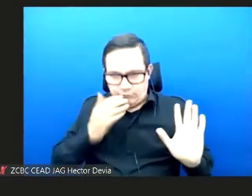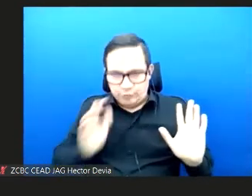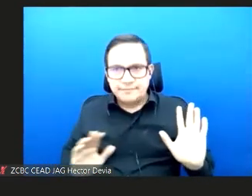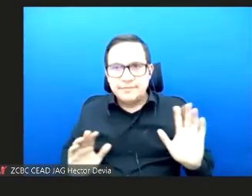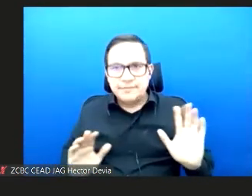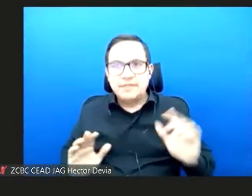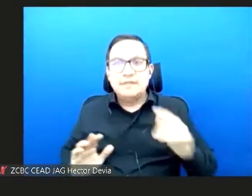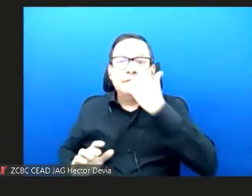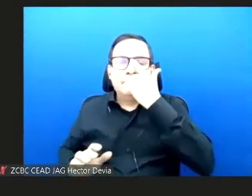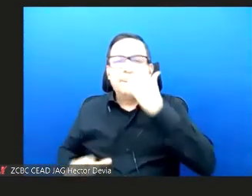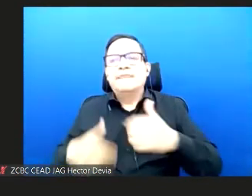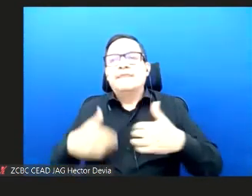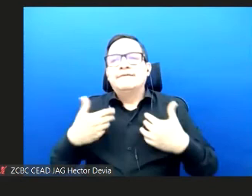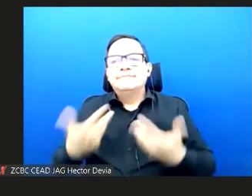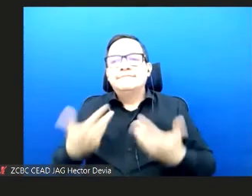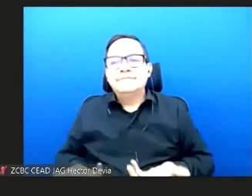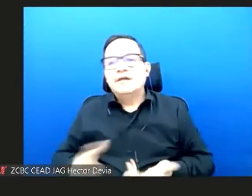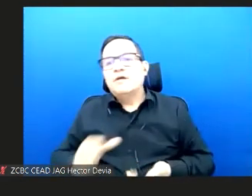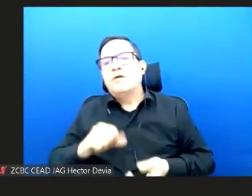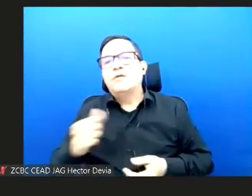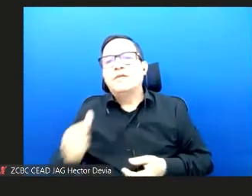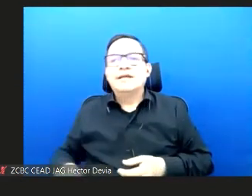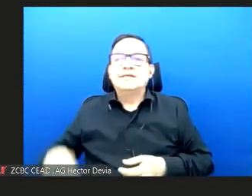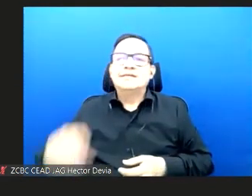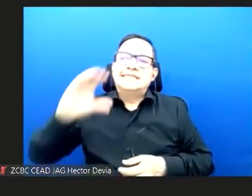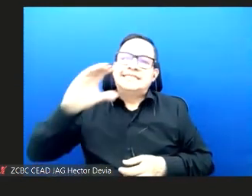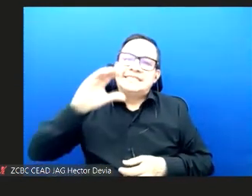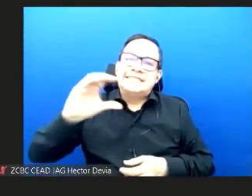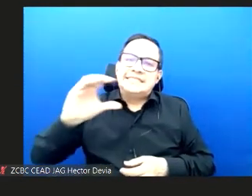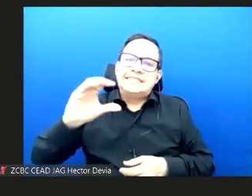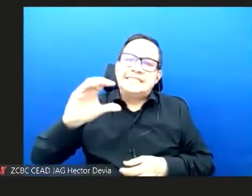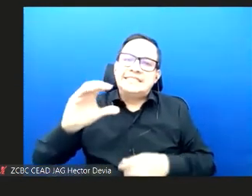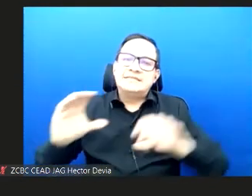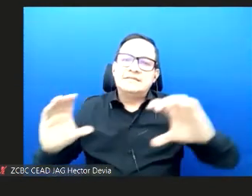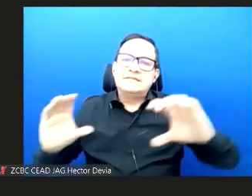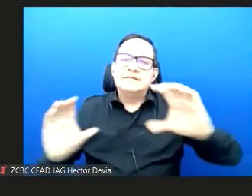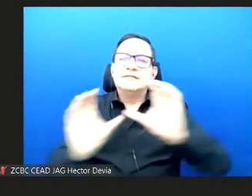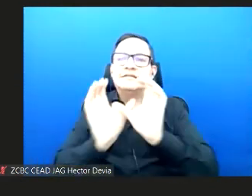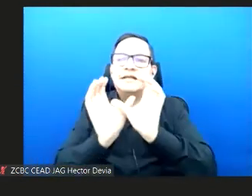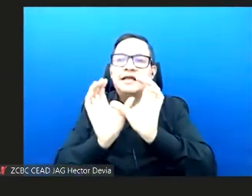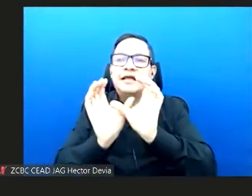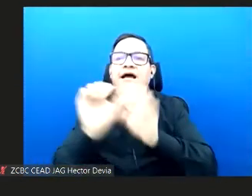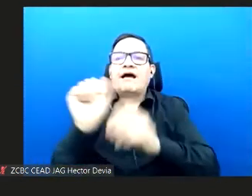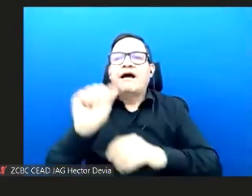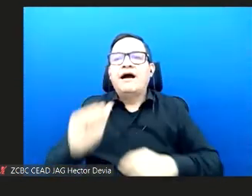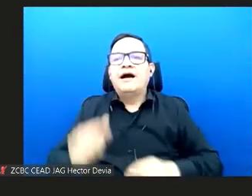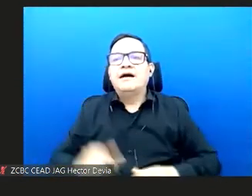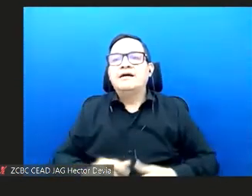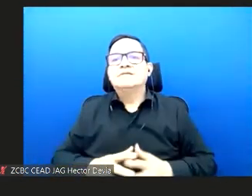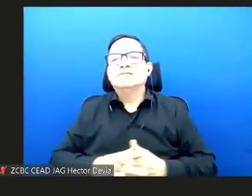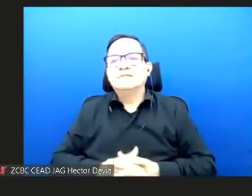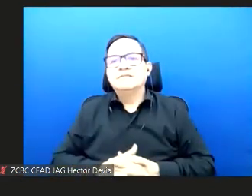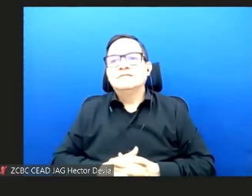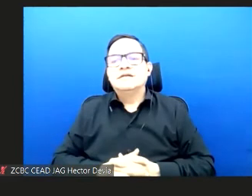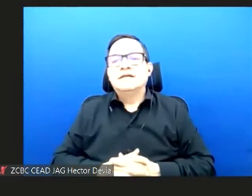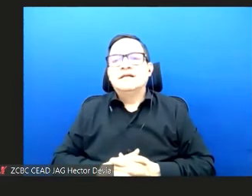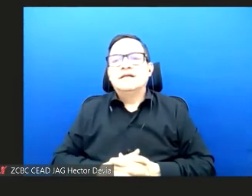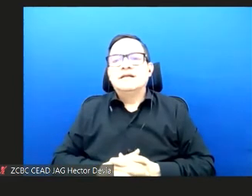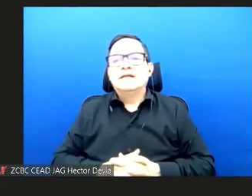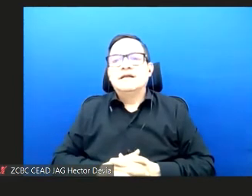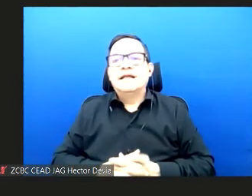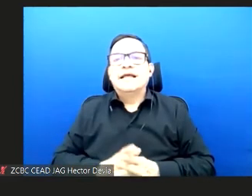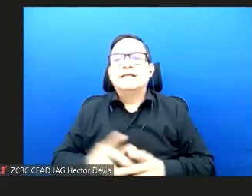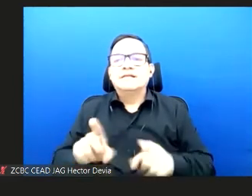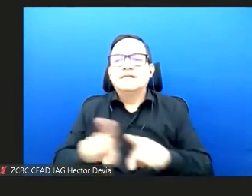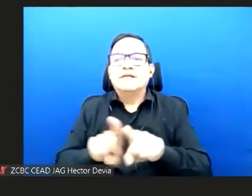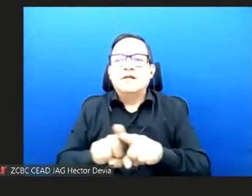Y ahora el otro paréntesis nos dice C intersección A. ¿Listo? O sea, que yo tendría que subrayar